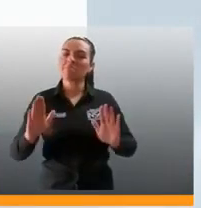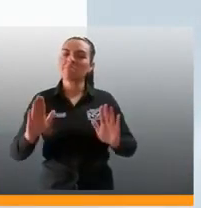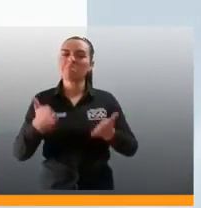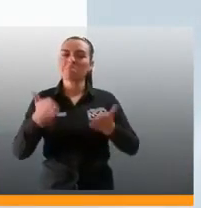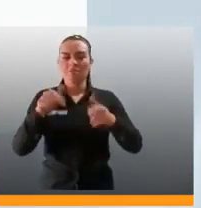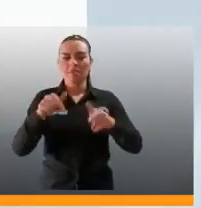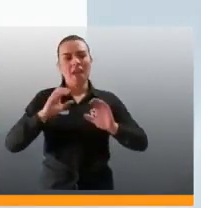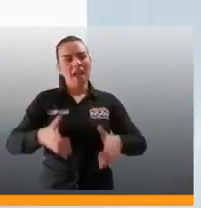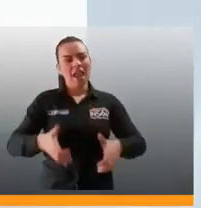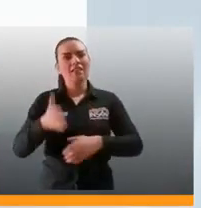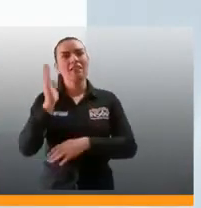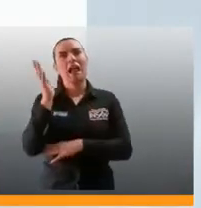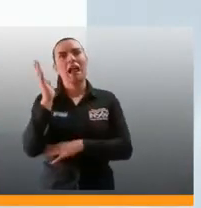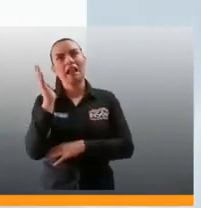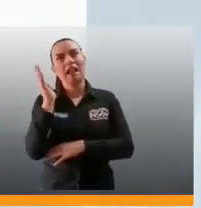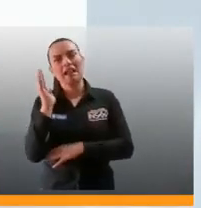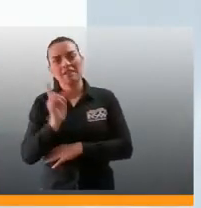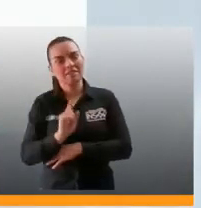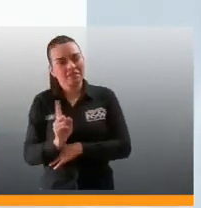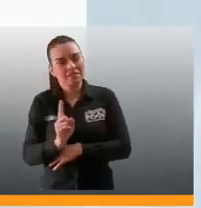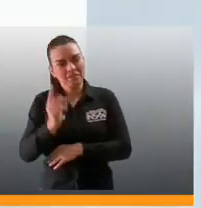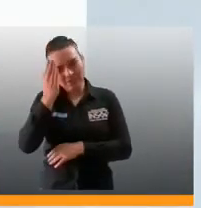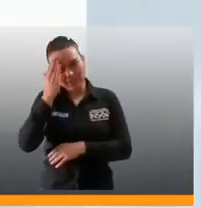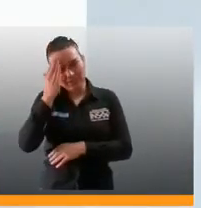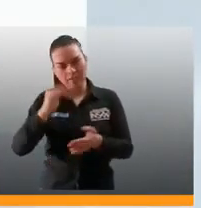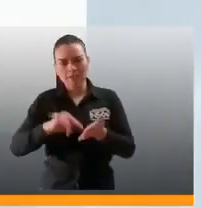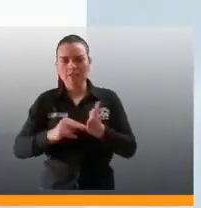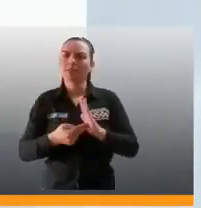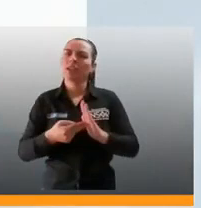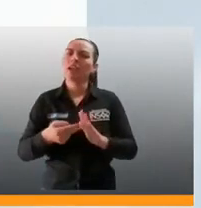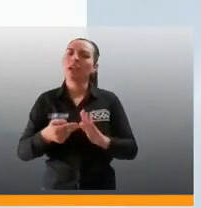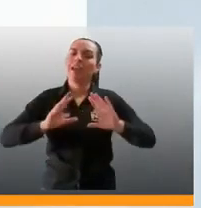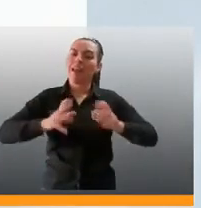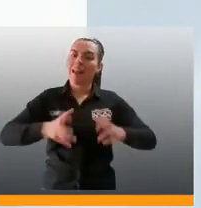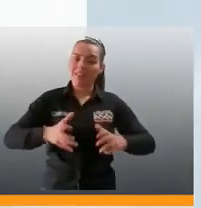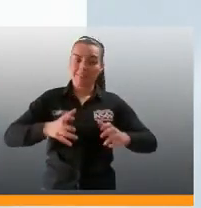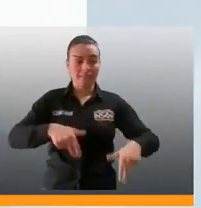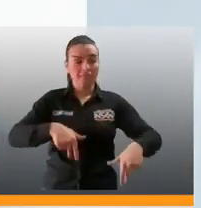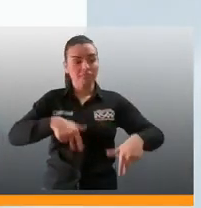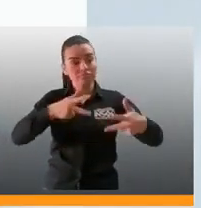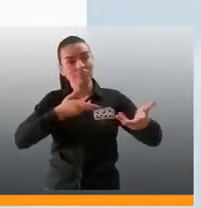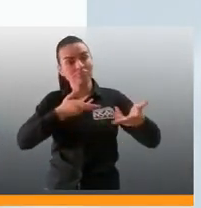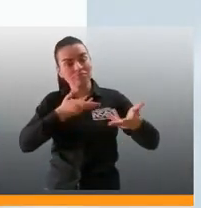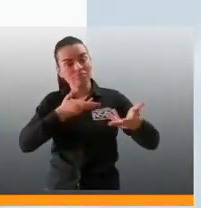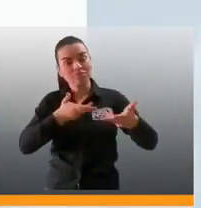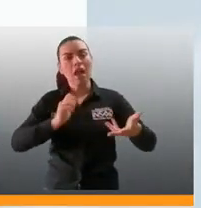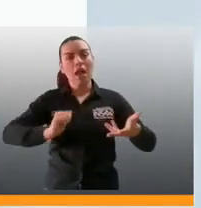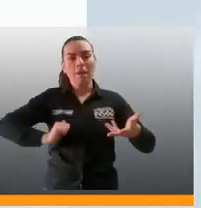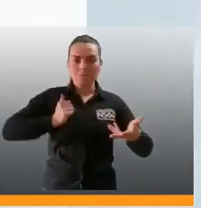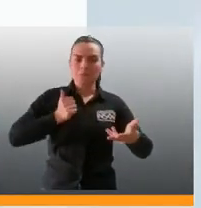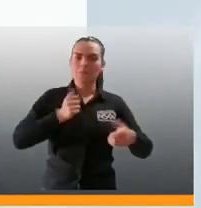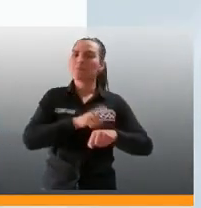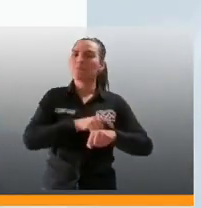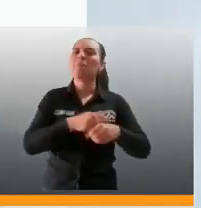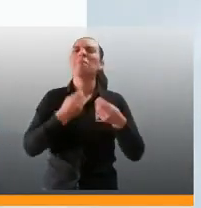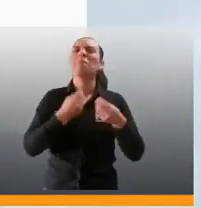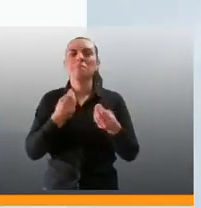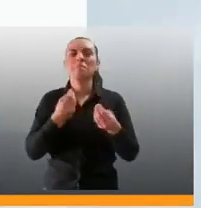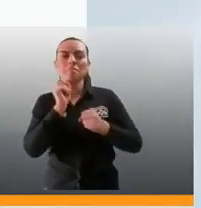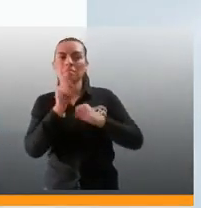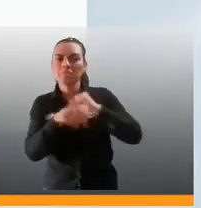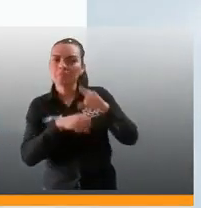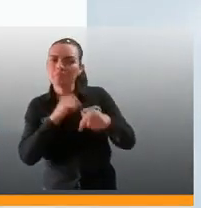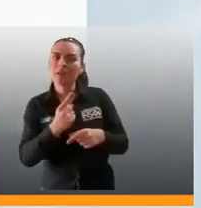sea un poco más para, bueno, lo que hicimos en el trabajo asincrónico, aprovechemos este espacio para preguntar,